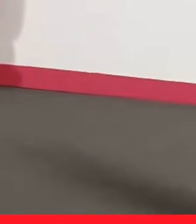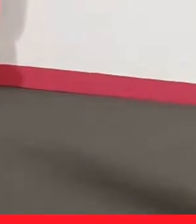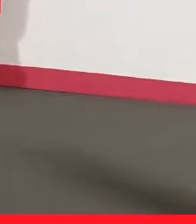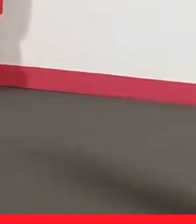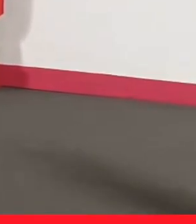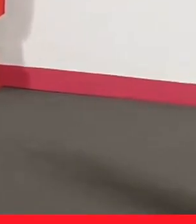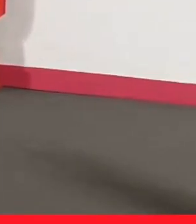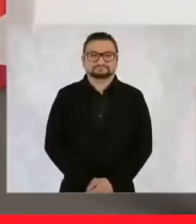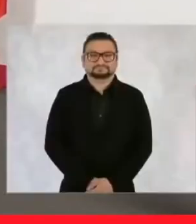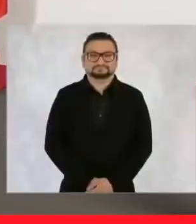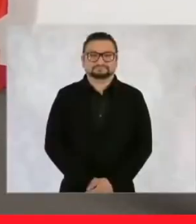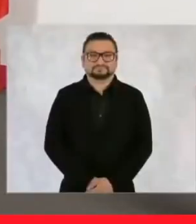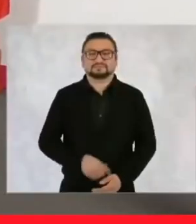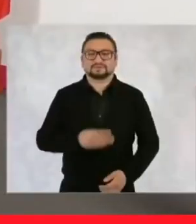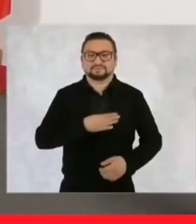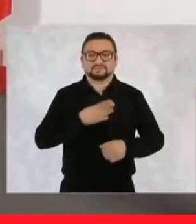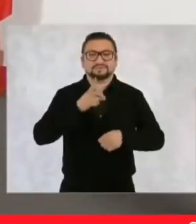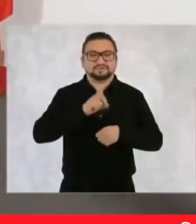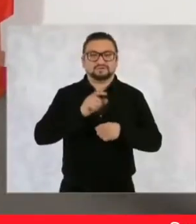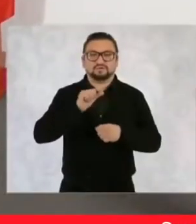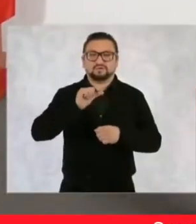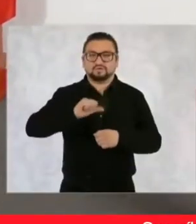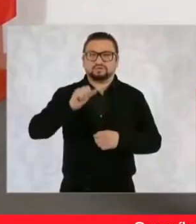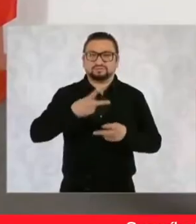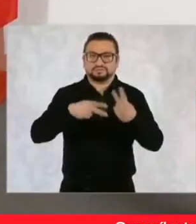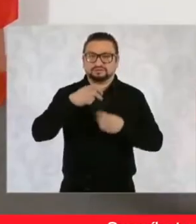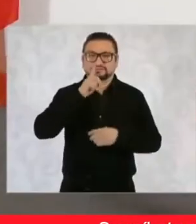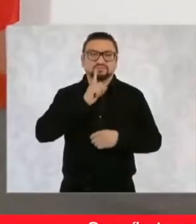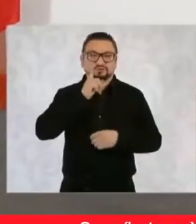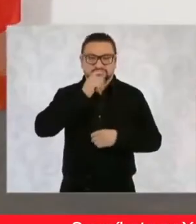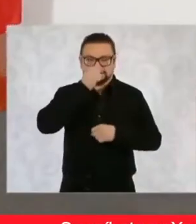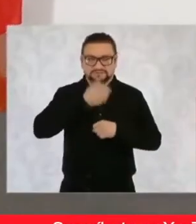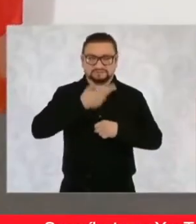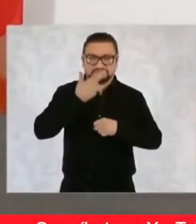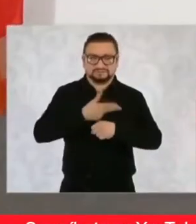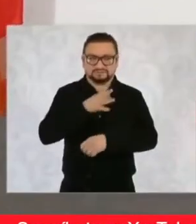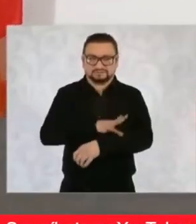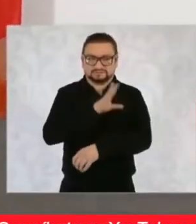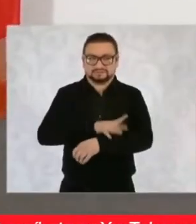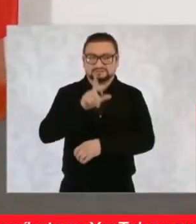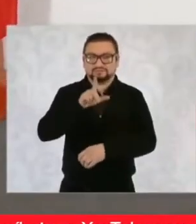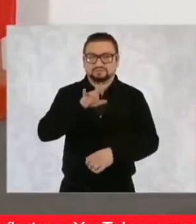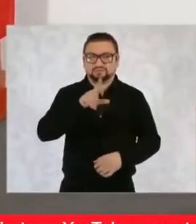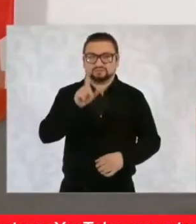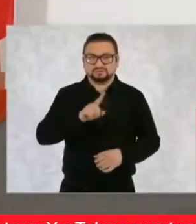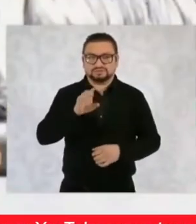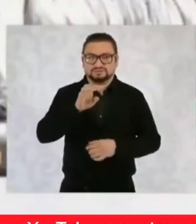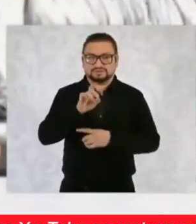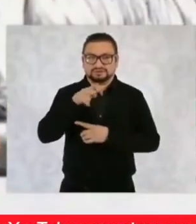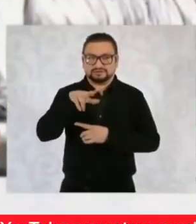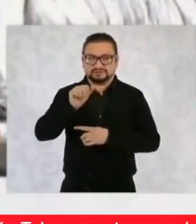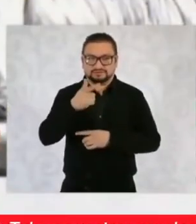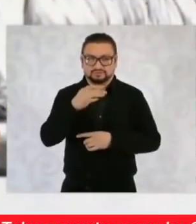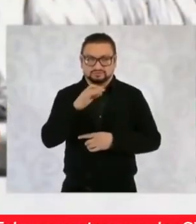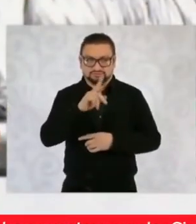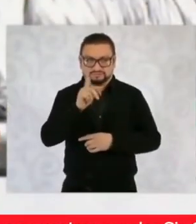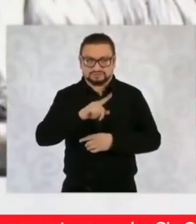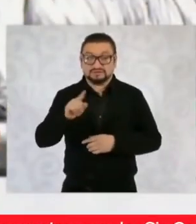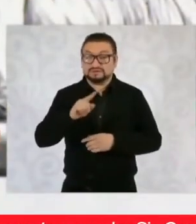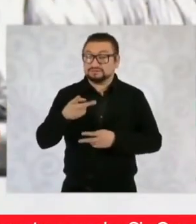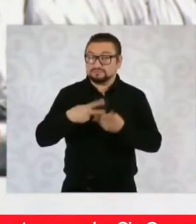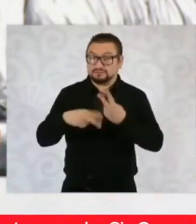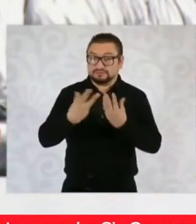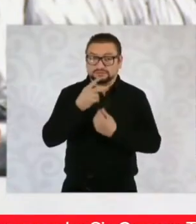Hoy nos acompaña la secretaria de Energía. Siéntense, por favor, Luz Helena González. Nos